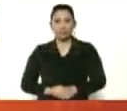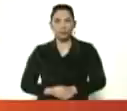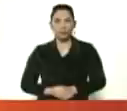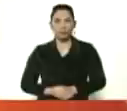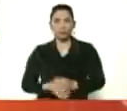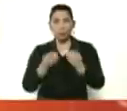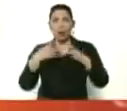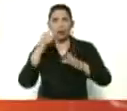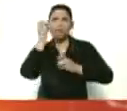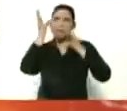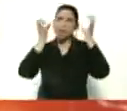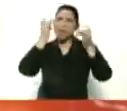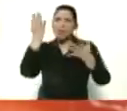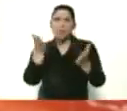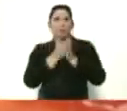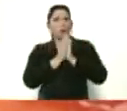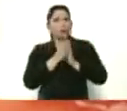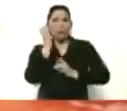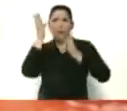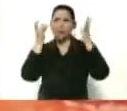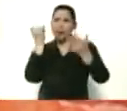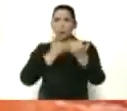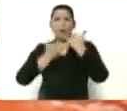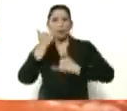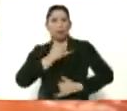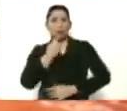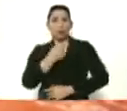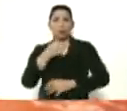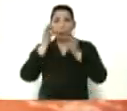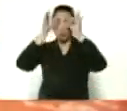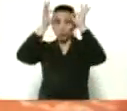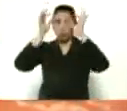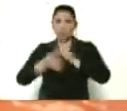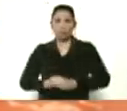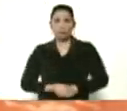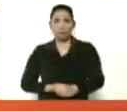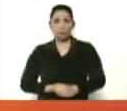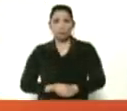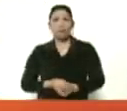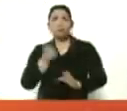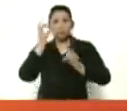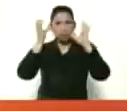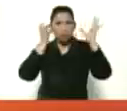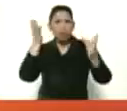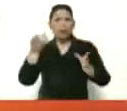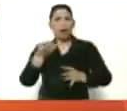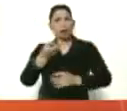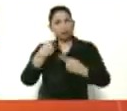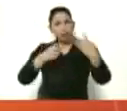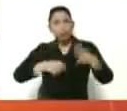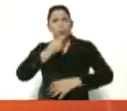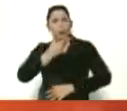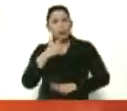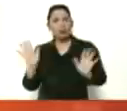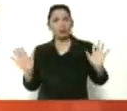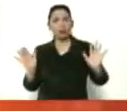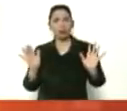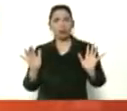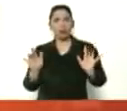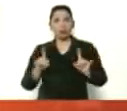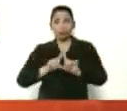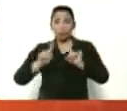Bueno, inventen. Inventamos o erramos, dijo Simón Rodríguez. Pueden inventar cosas bonitas, guardando